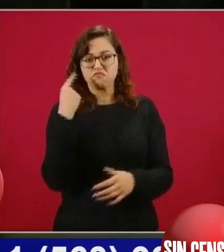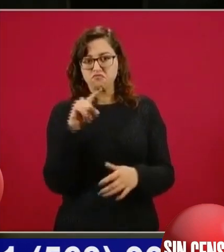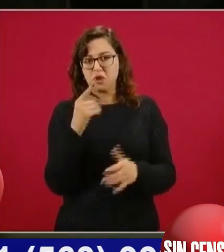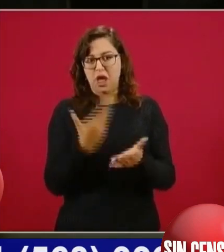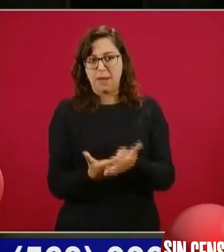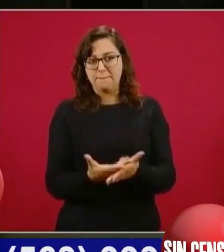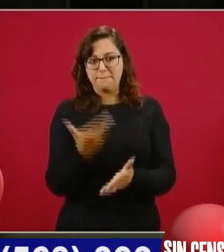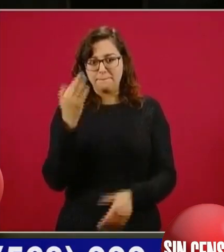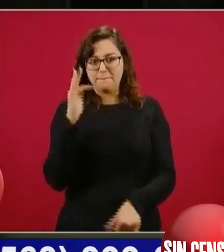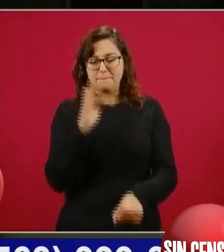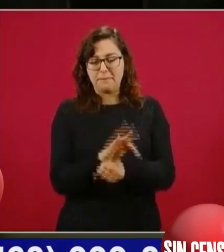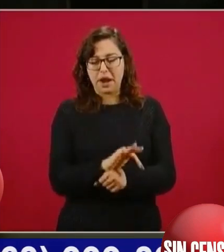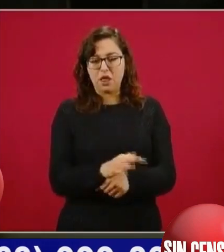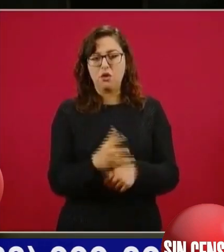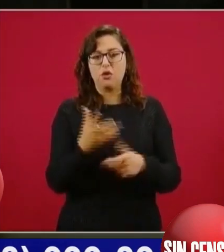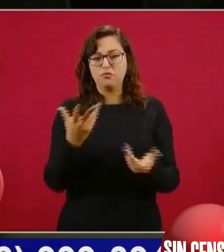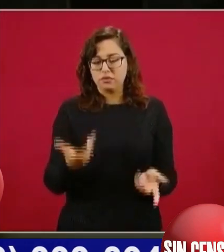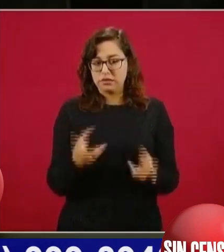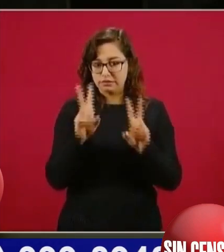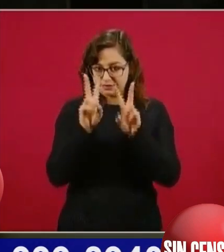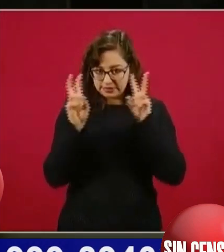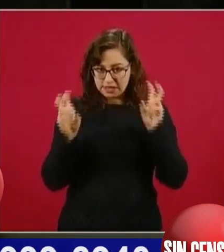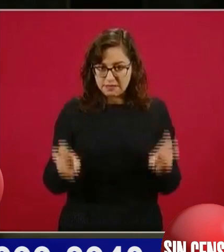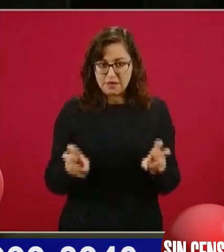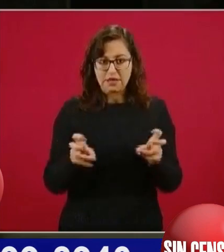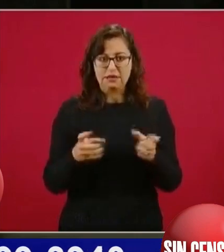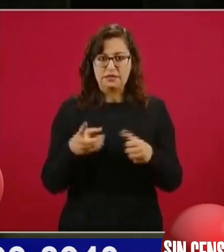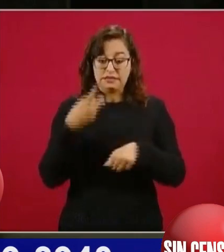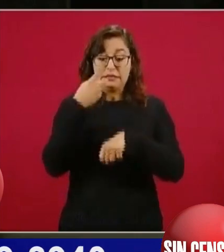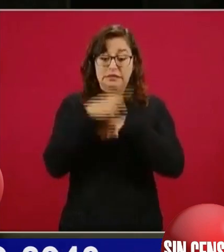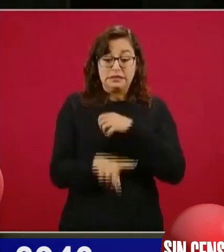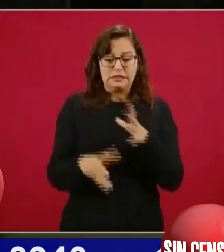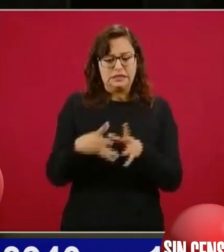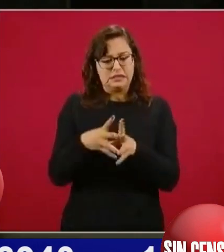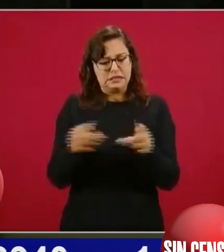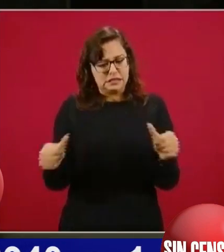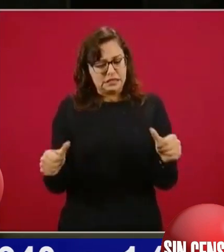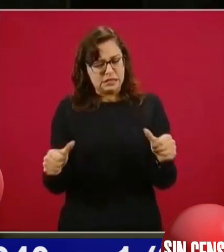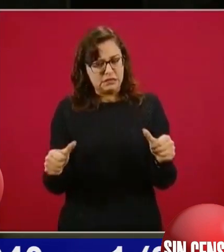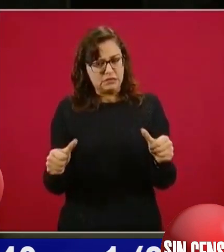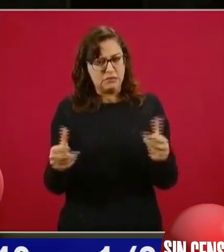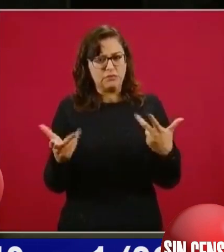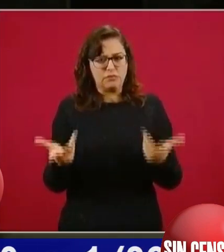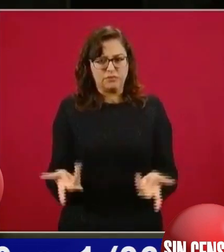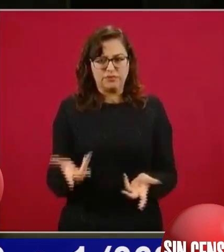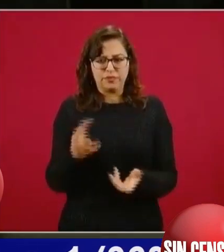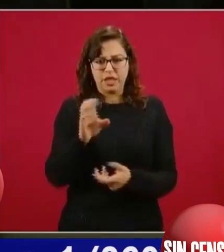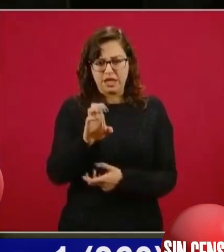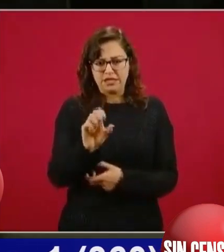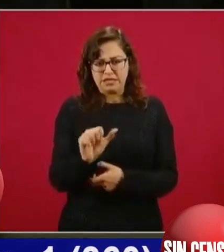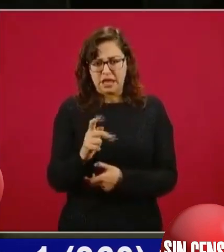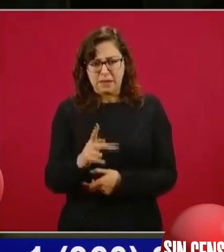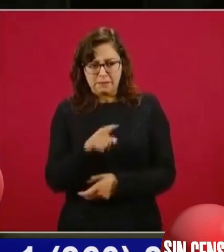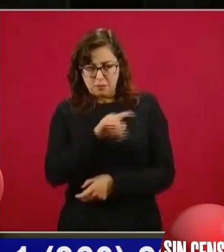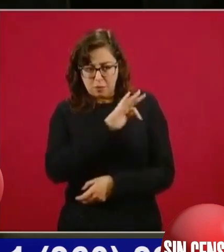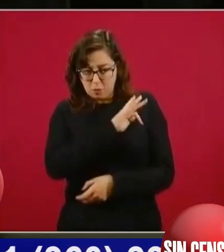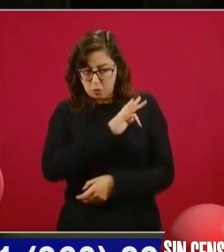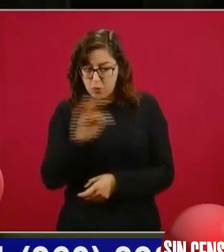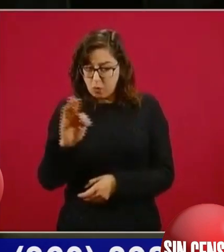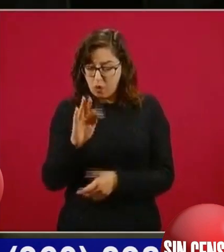que toca a la reparación del daño. Entonces, si pudiera esta CEAP pues